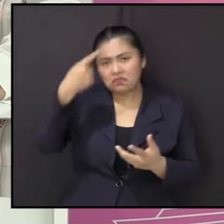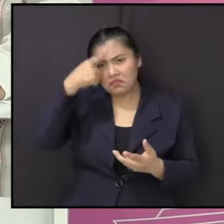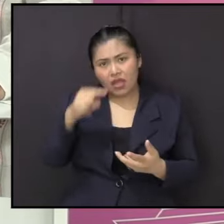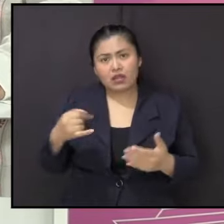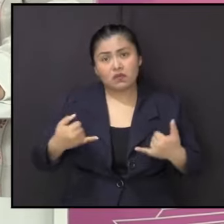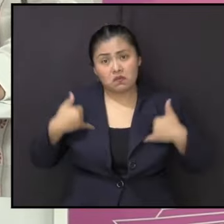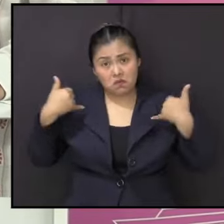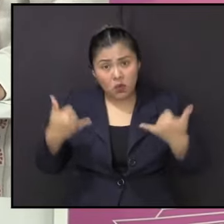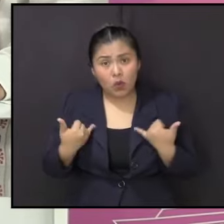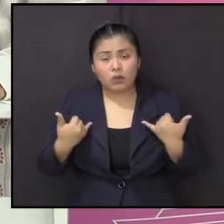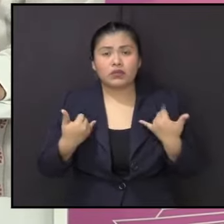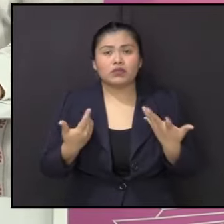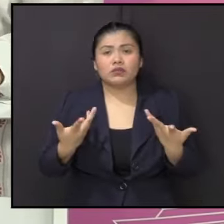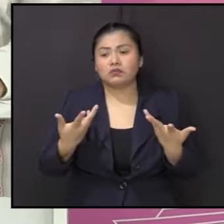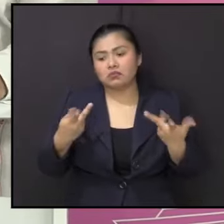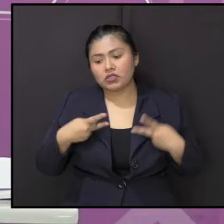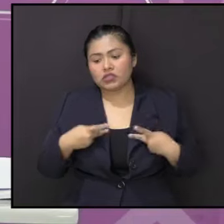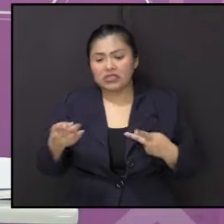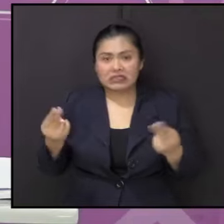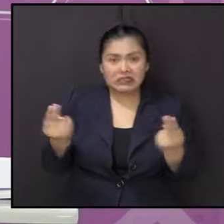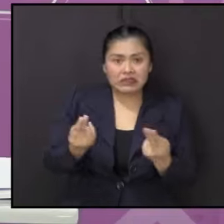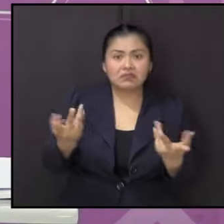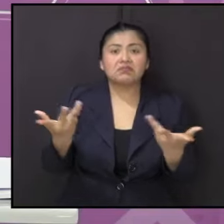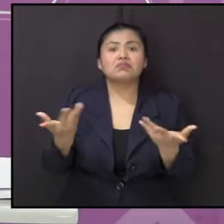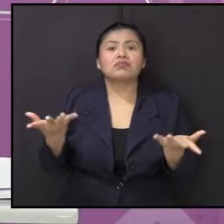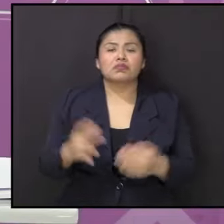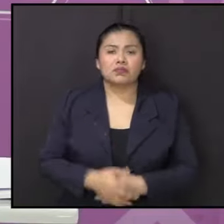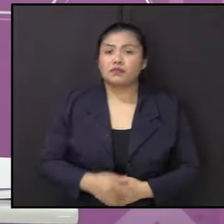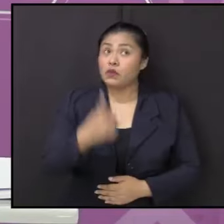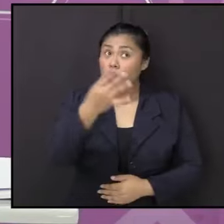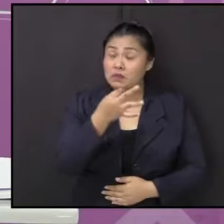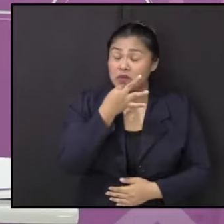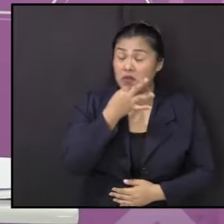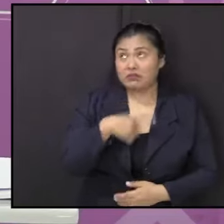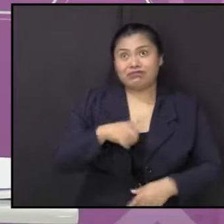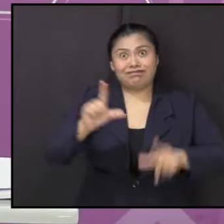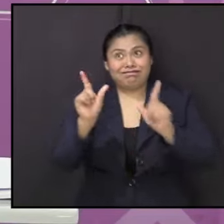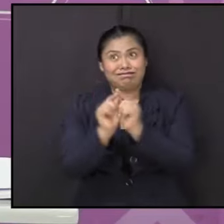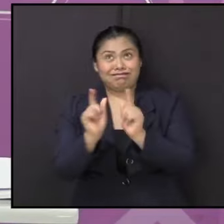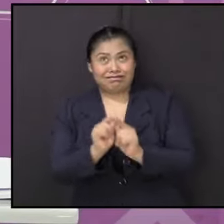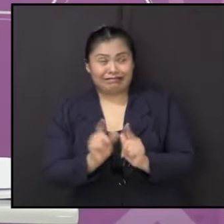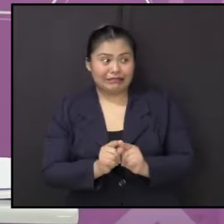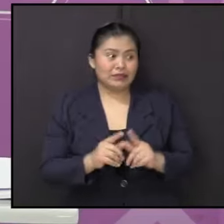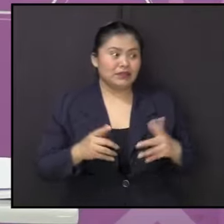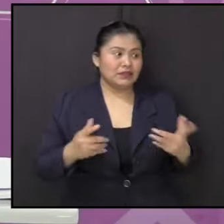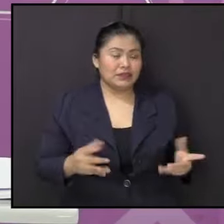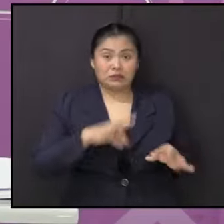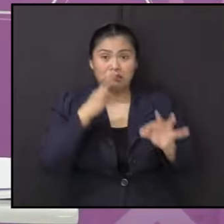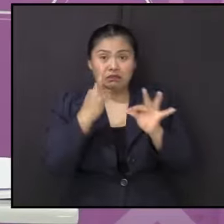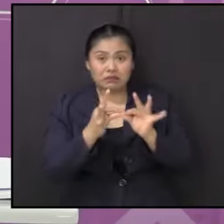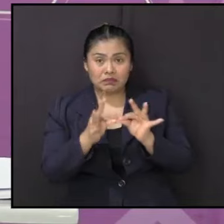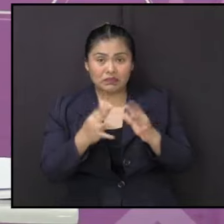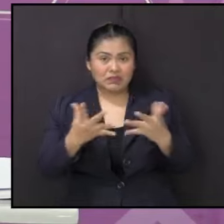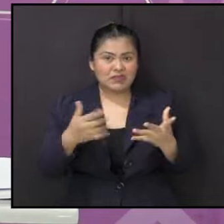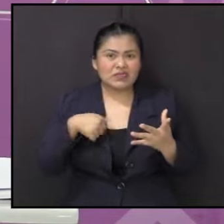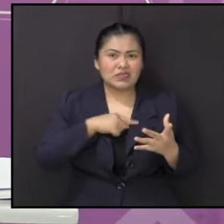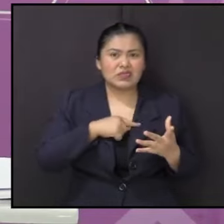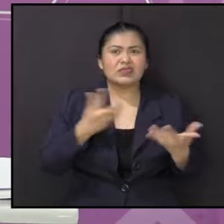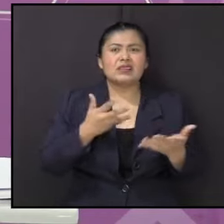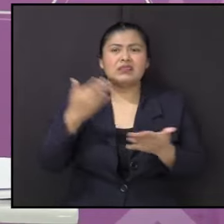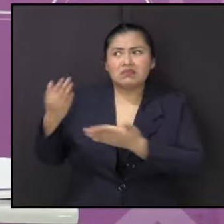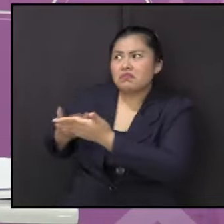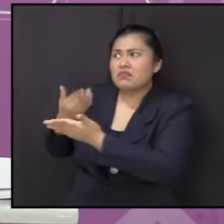como las personas que realmente lo necesiten? Claro, pues en un minuto tratar de ser tan sintetizado y sobre todo puntual en qué es lo que tenemos que ir a proponer